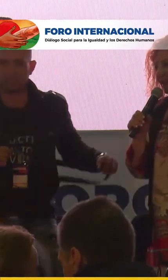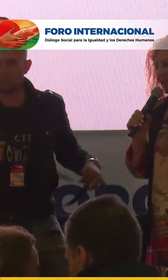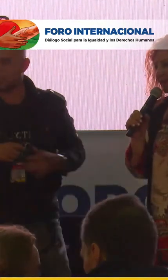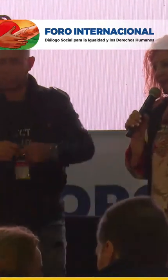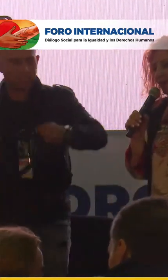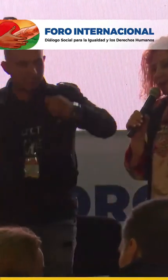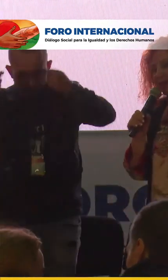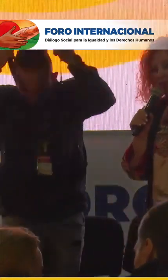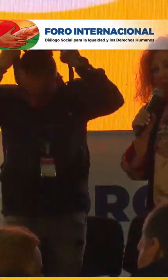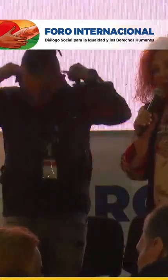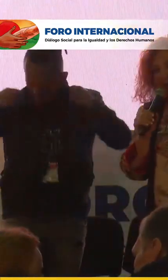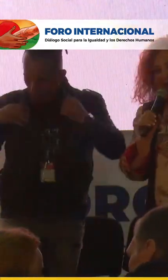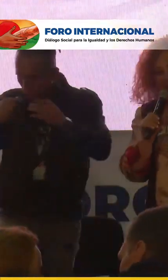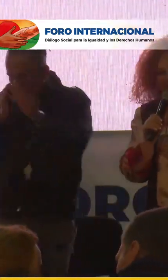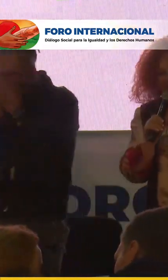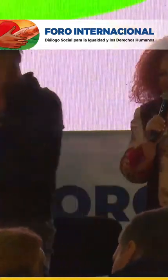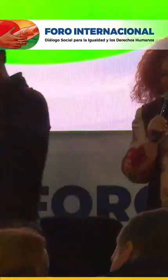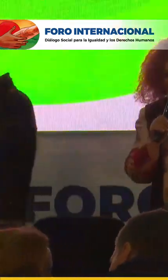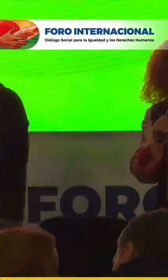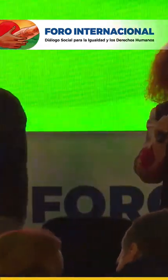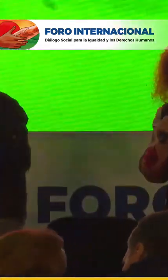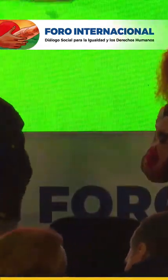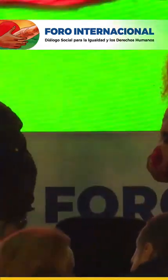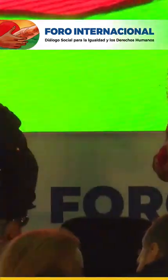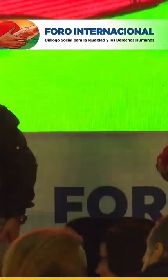Nota a favor del diploma.